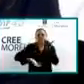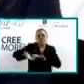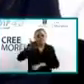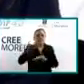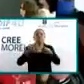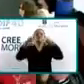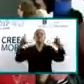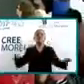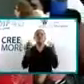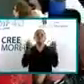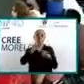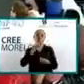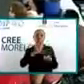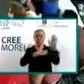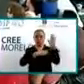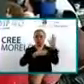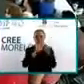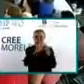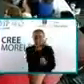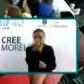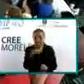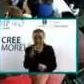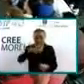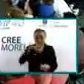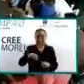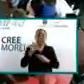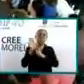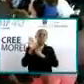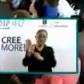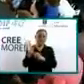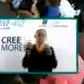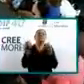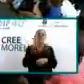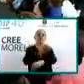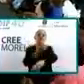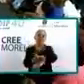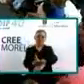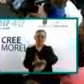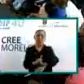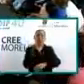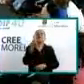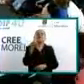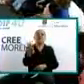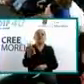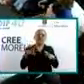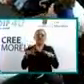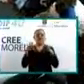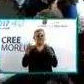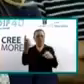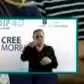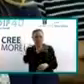mujeres comprometidas aquí con ella, aquí presente, con muchos compañeros, y el DIF fue fundamental para hacer posible este